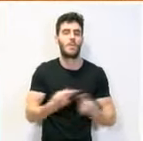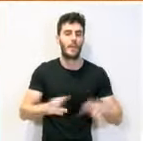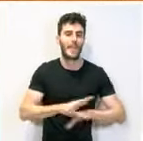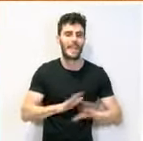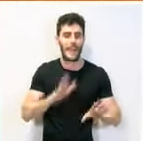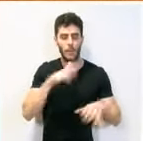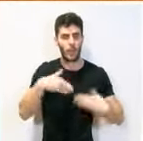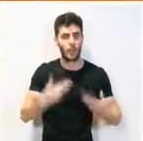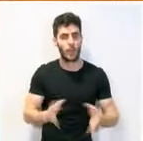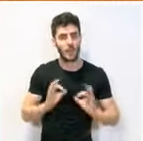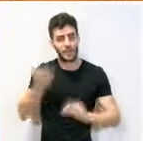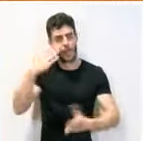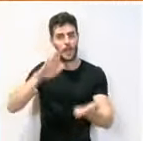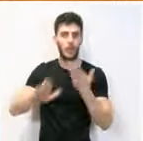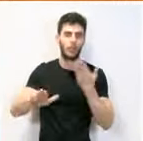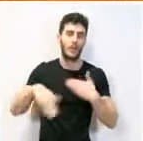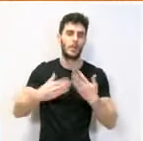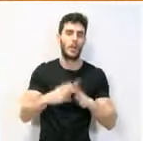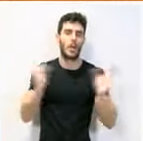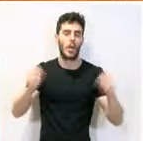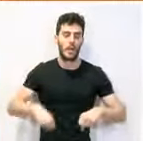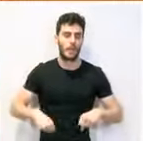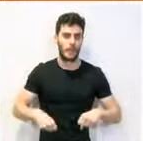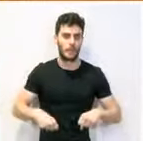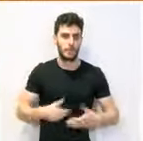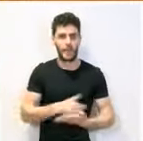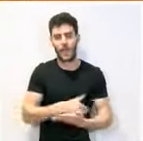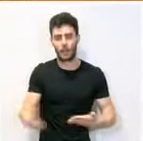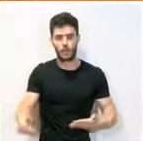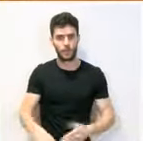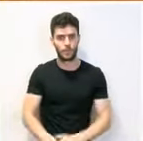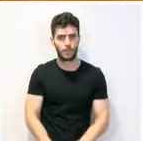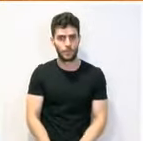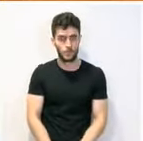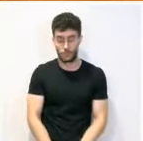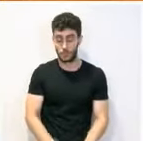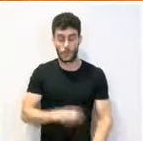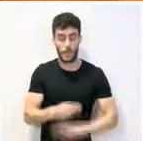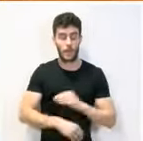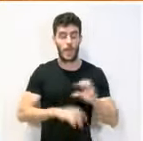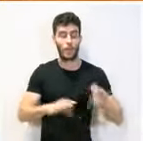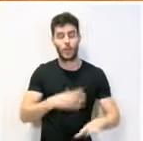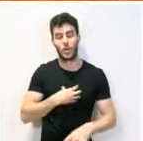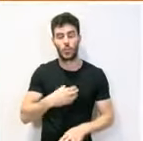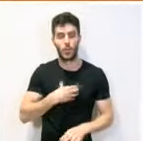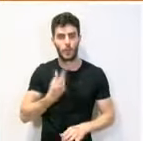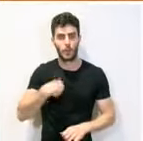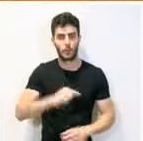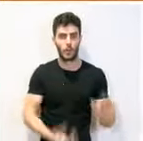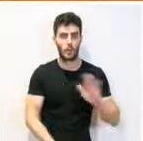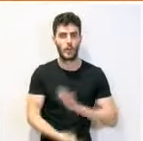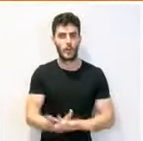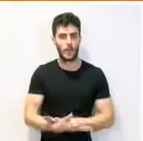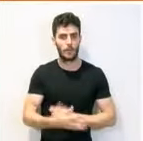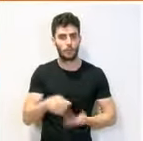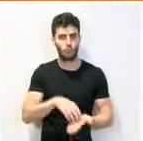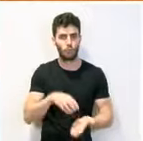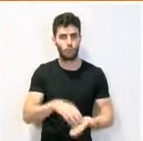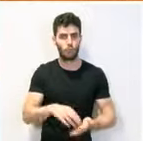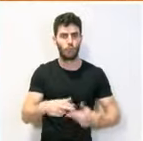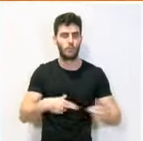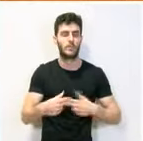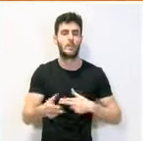así, con la excusa, nos han concertado todo lo habido y por haber. No podemos hacer lo mismo, señor Andreu. Tenemos que crear infraestructura pública